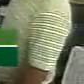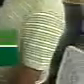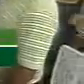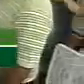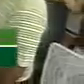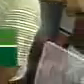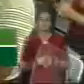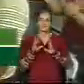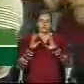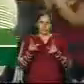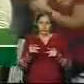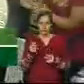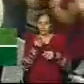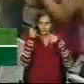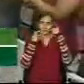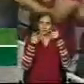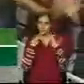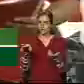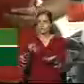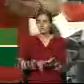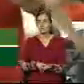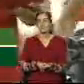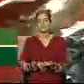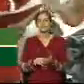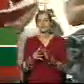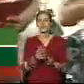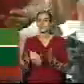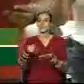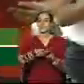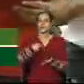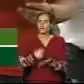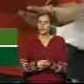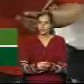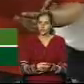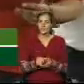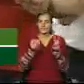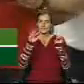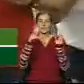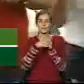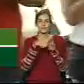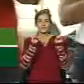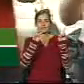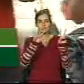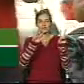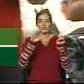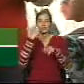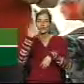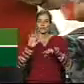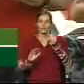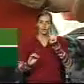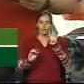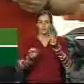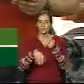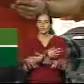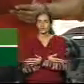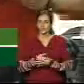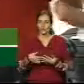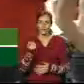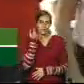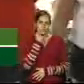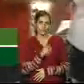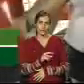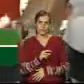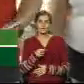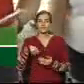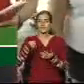Bueno, comandante, ratificando la inversión de 7.714 millones de bolívares